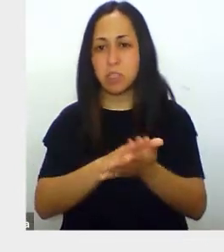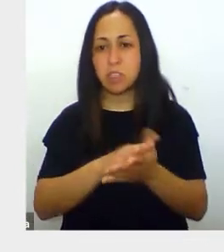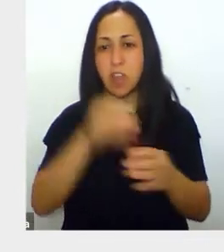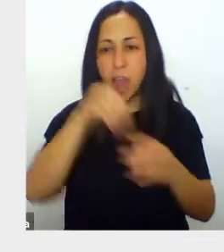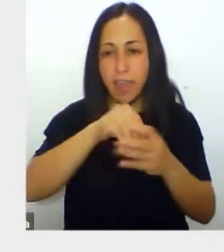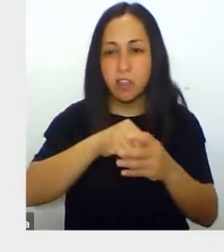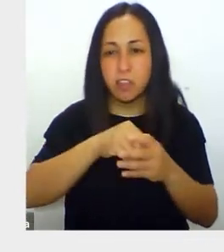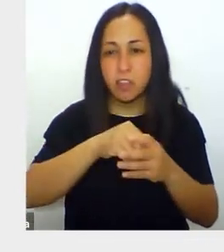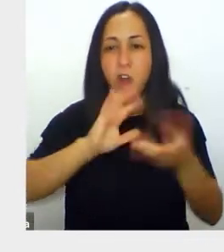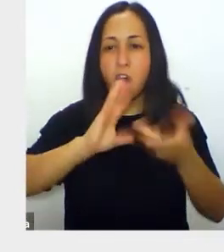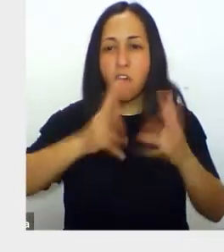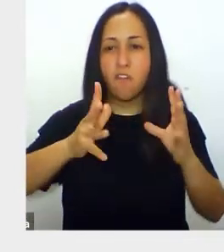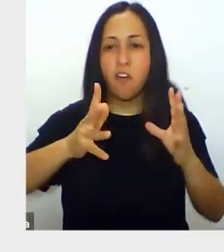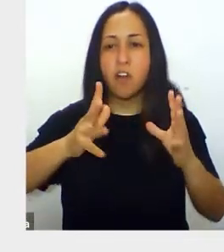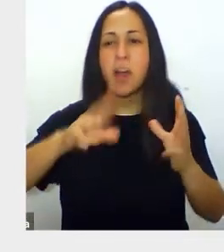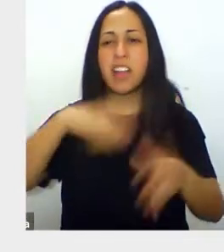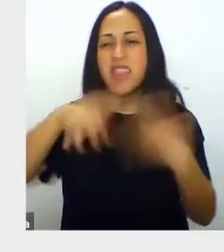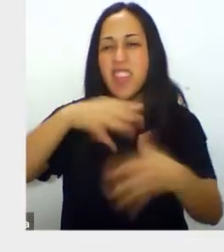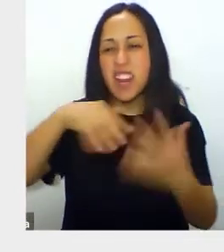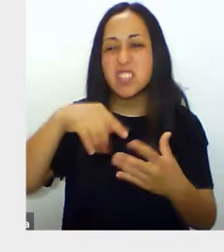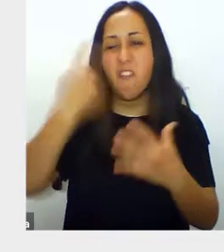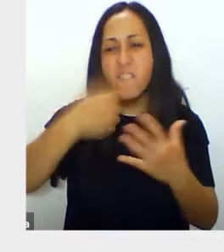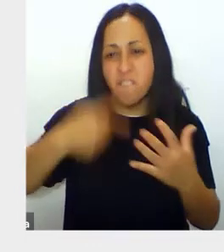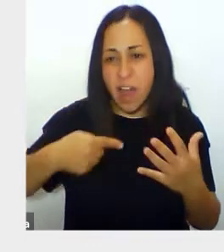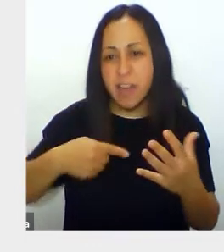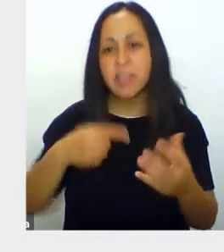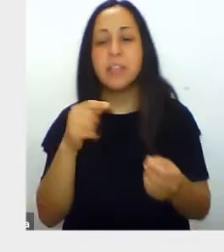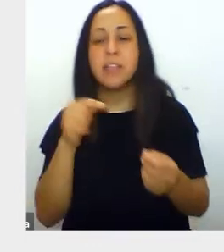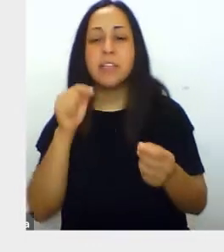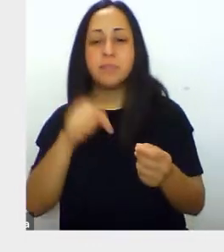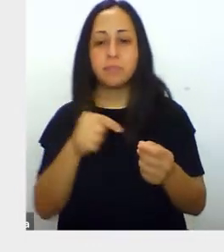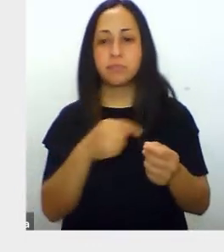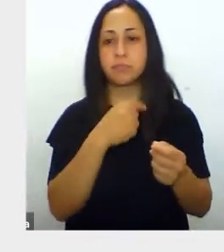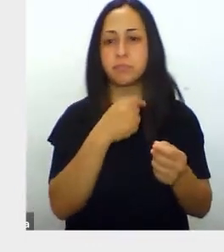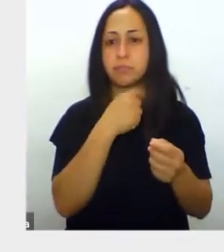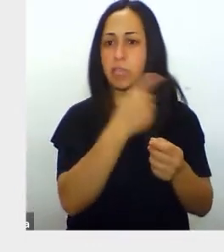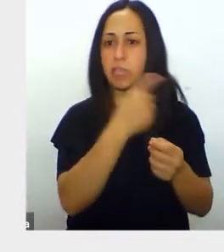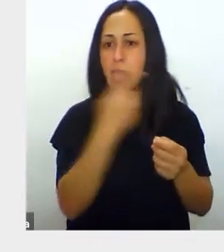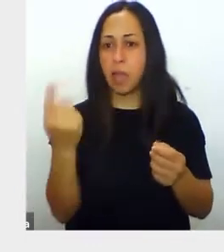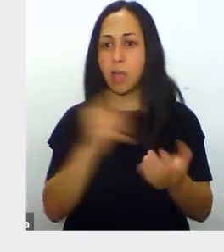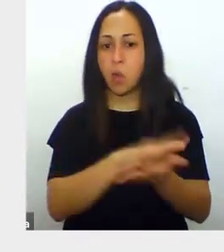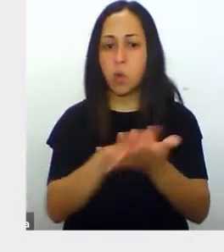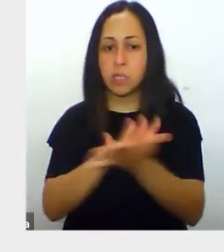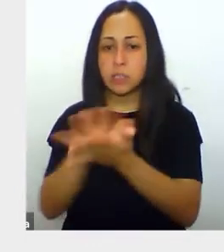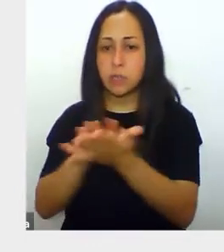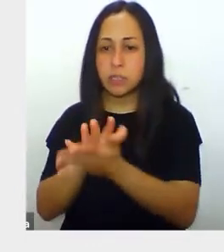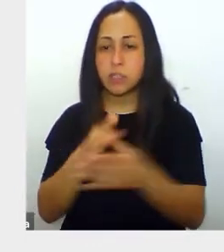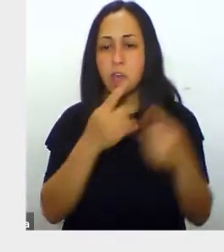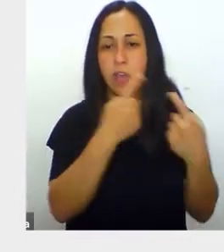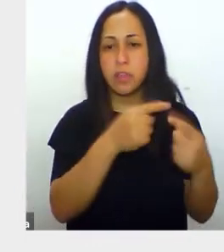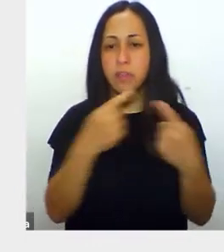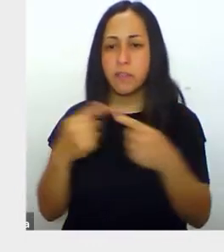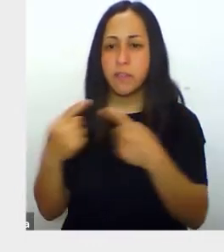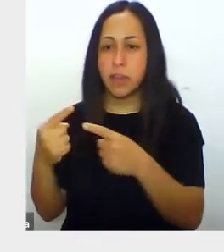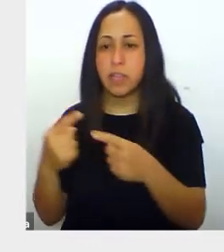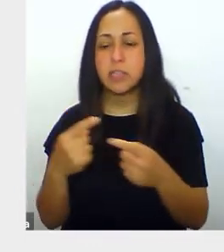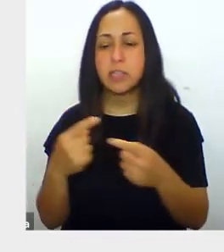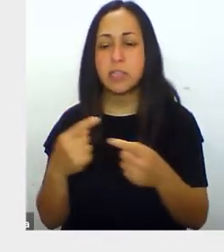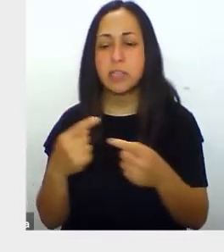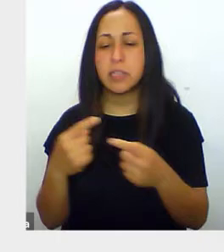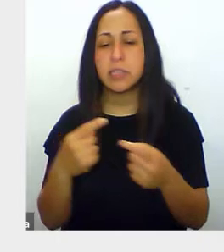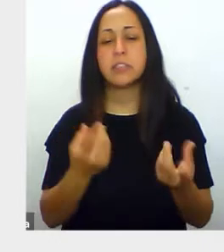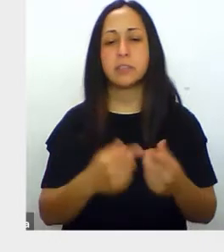Entonces es interesante darse cuenta de que cada una de estas es bastante diferente y que tiene varios